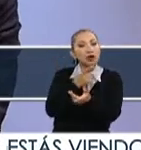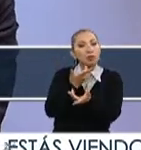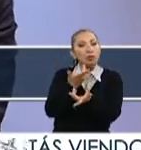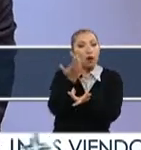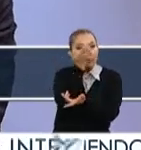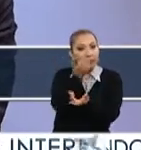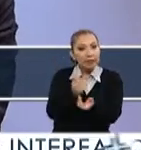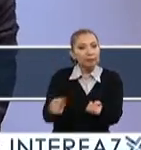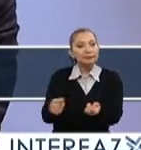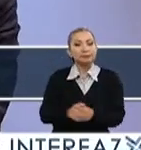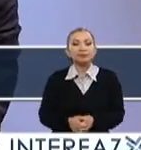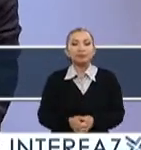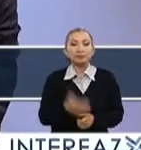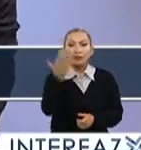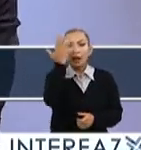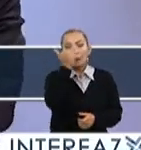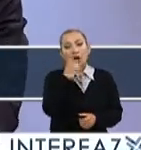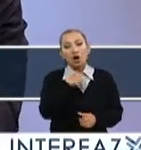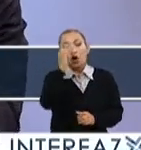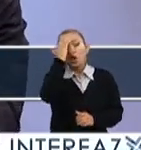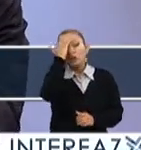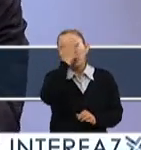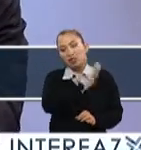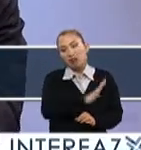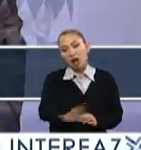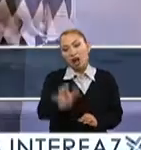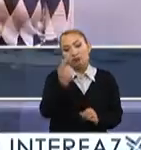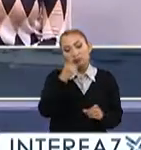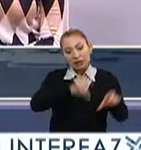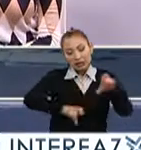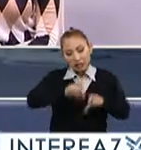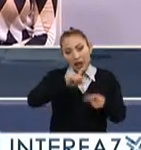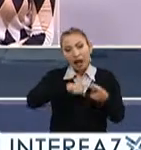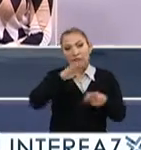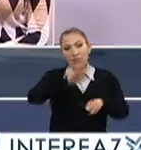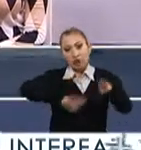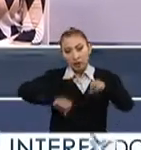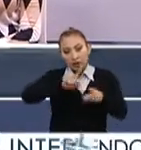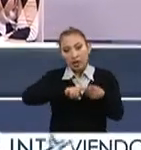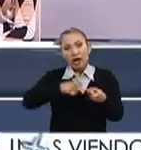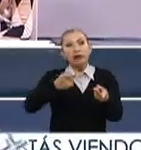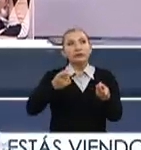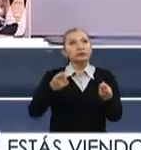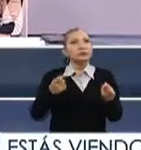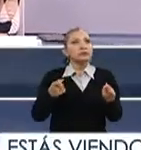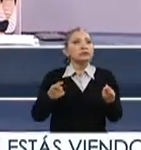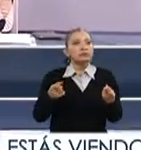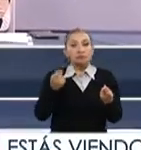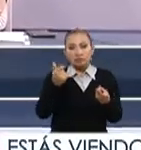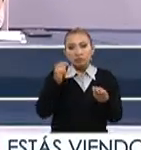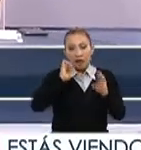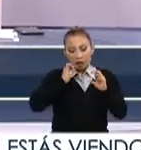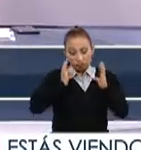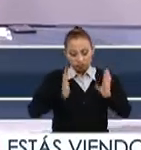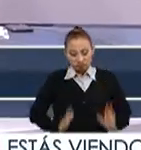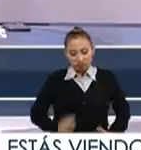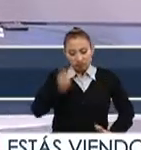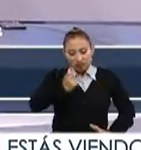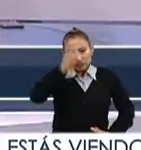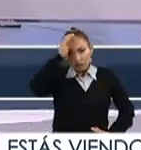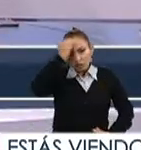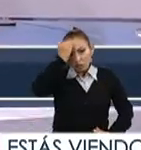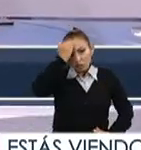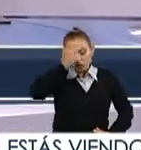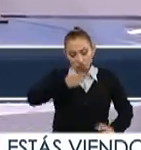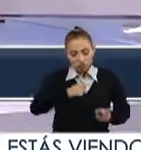o habilidades que debe tener? Habilidades o conocimientos generales acerca de química, biología, un poco de anatomía o conocimiento del